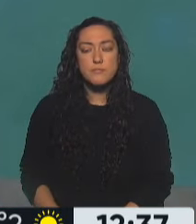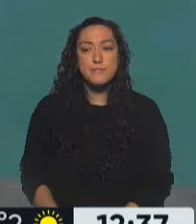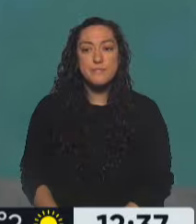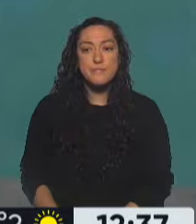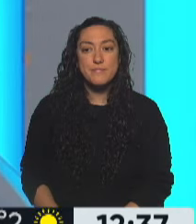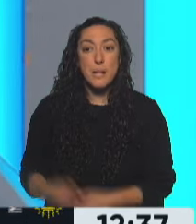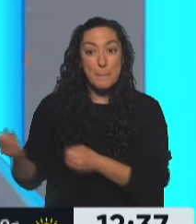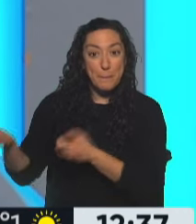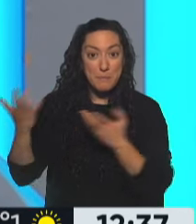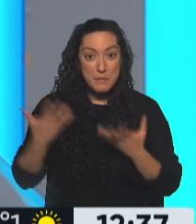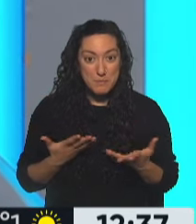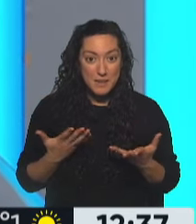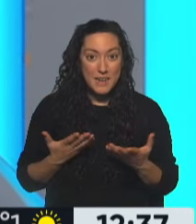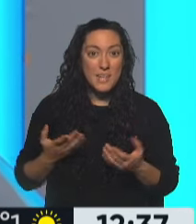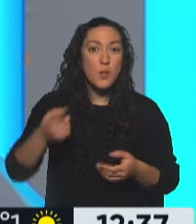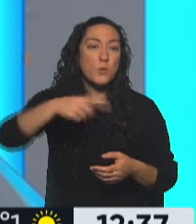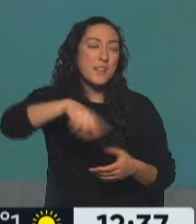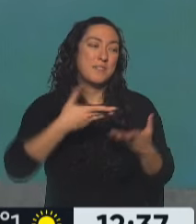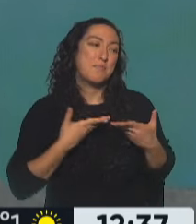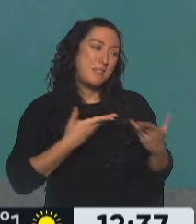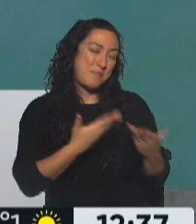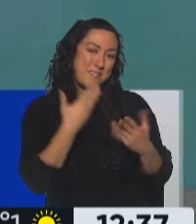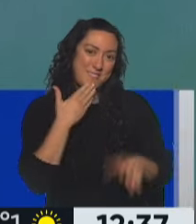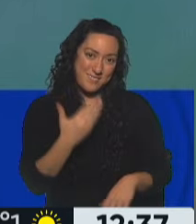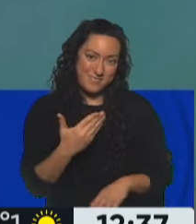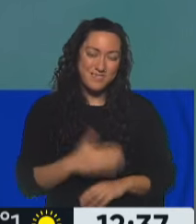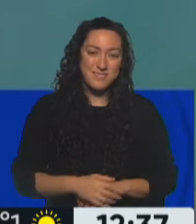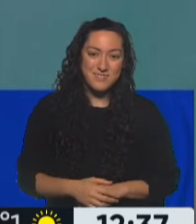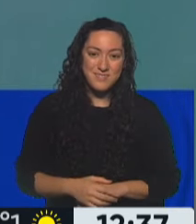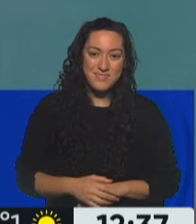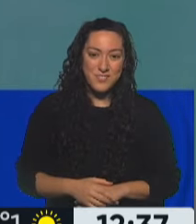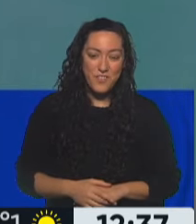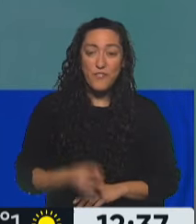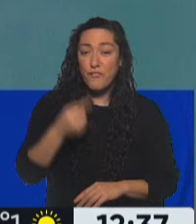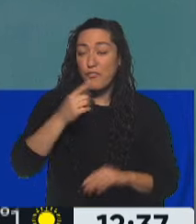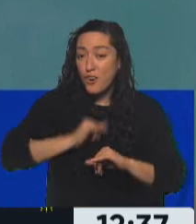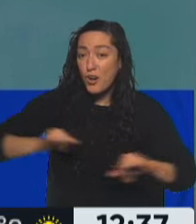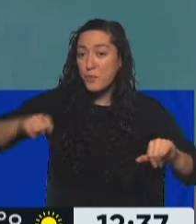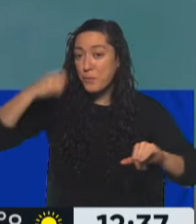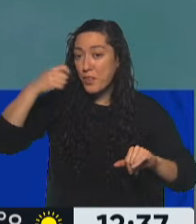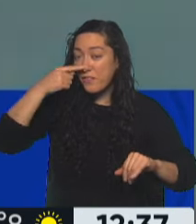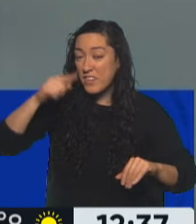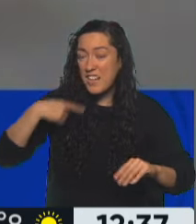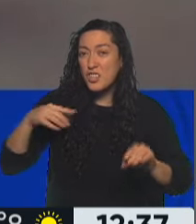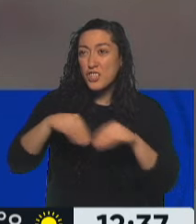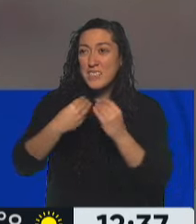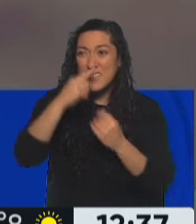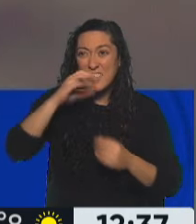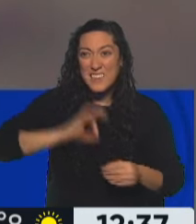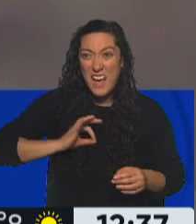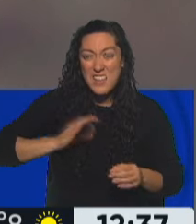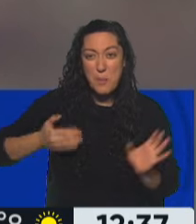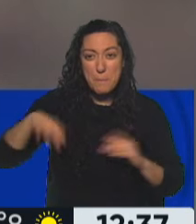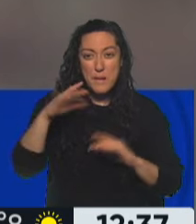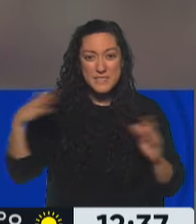Gracias, bienvenido, Sergio. Gracias por invitarme. Por favor. Bueno, recién en el final del informe decía una tensión que viene desde hace más de 70 años. Nos tocó